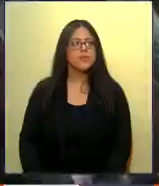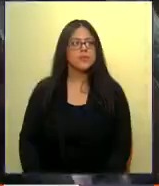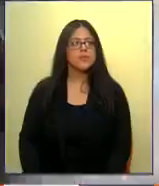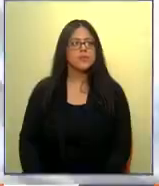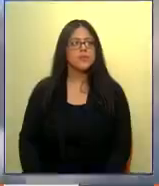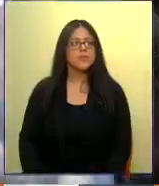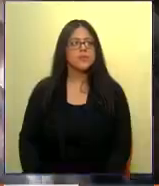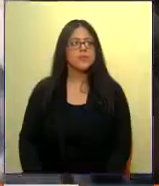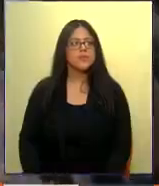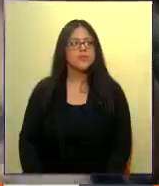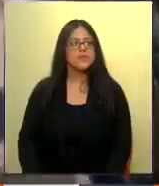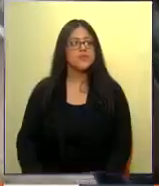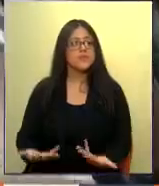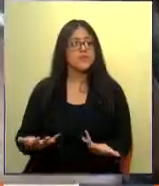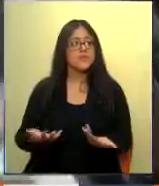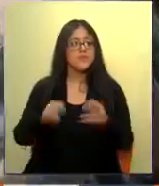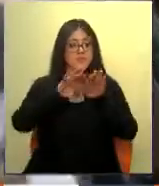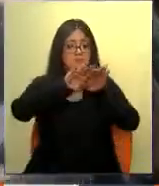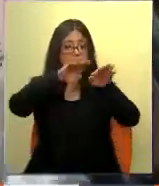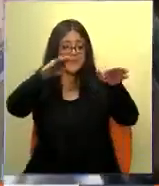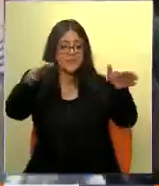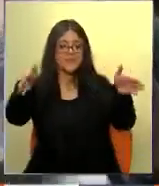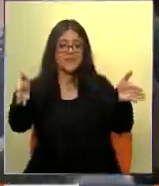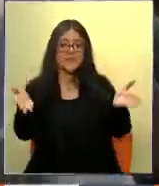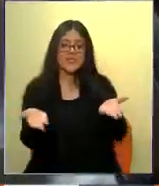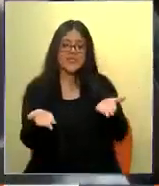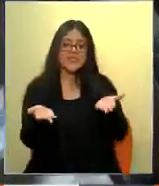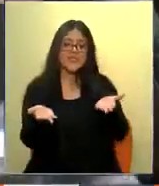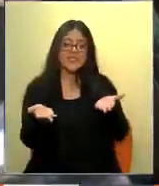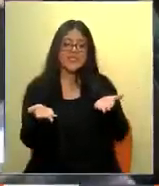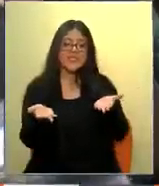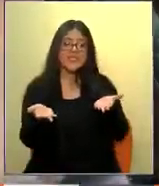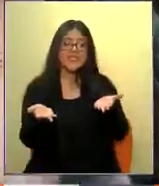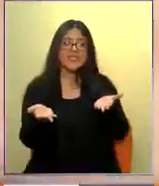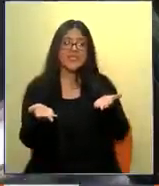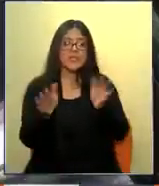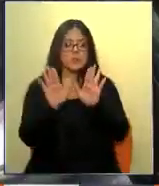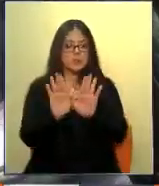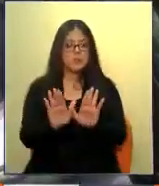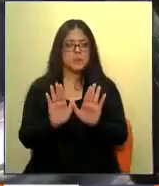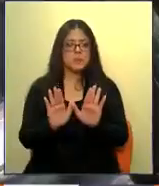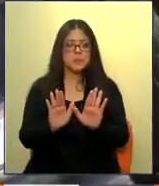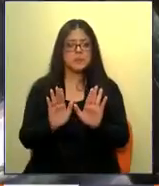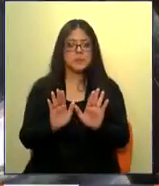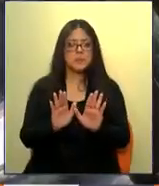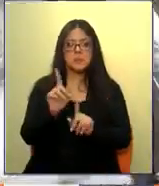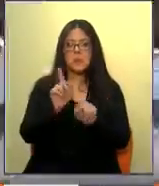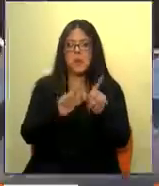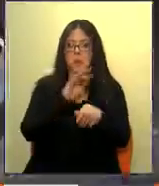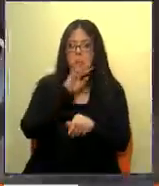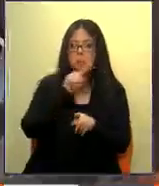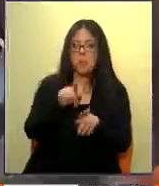Y tapamos. Ahí, mira. Hacemos efecto horno y lo dejamos unos minutos.